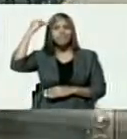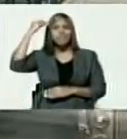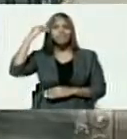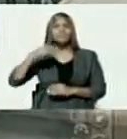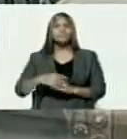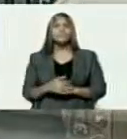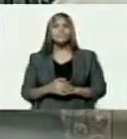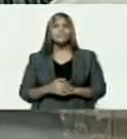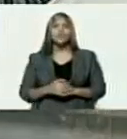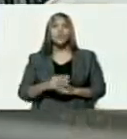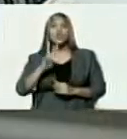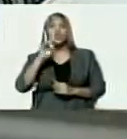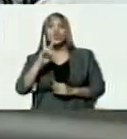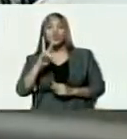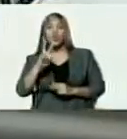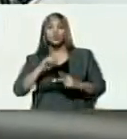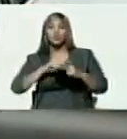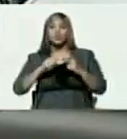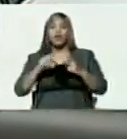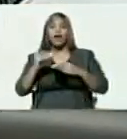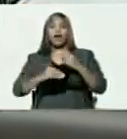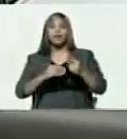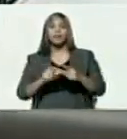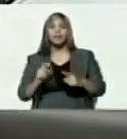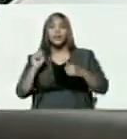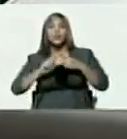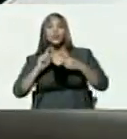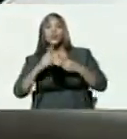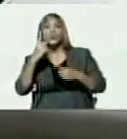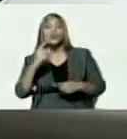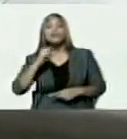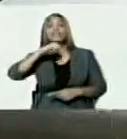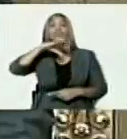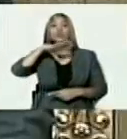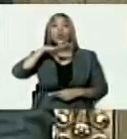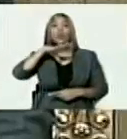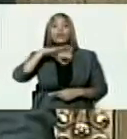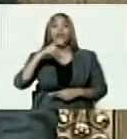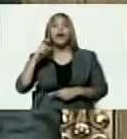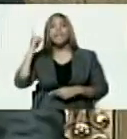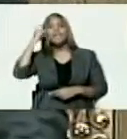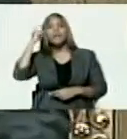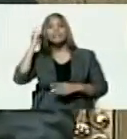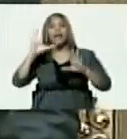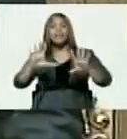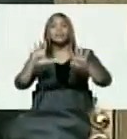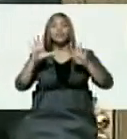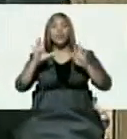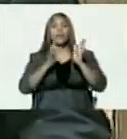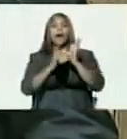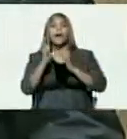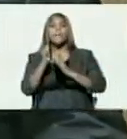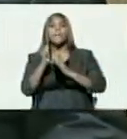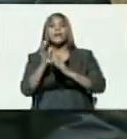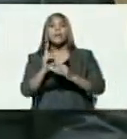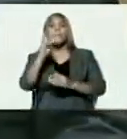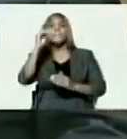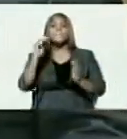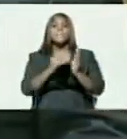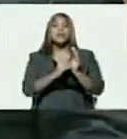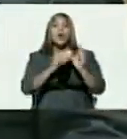sobre dos hechos. Uno histórico, el 19 de abril de